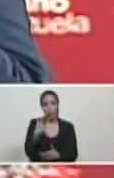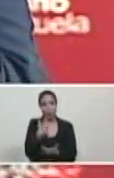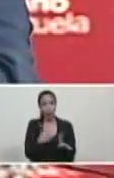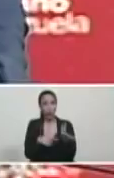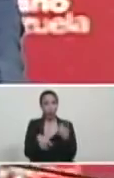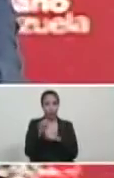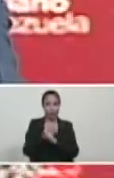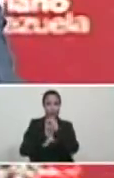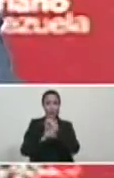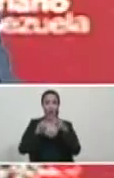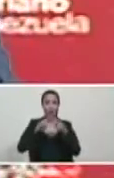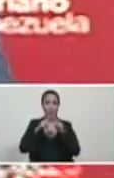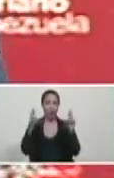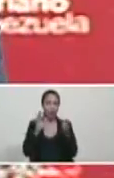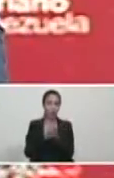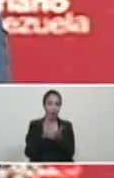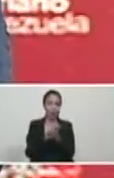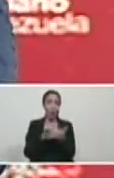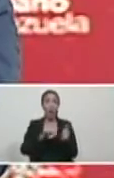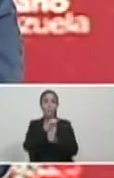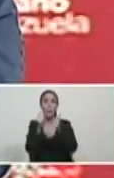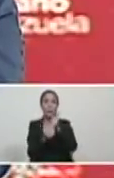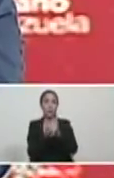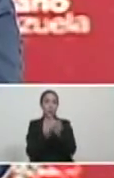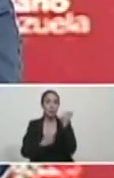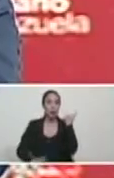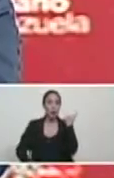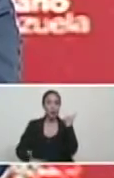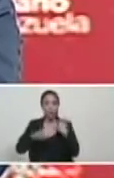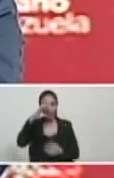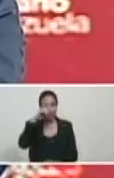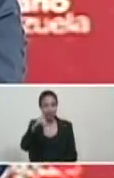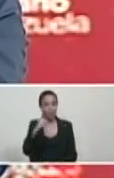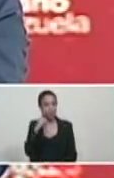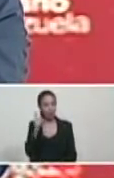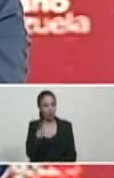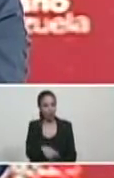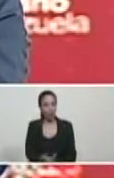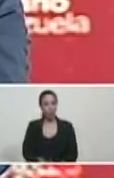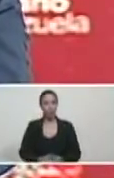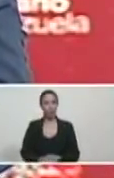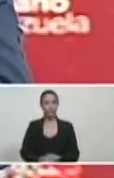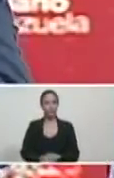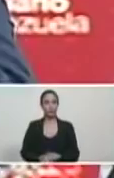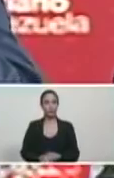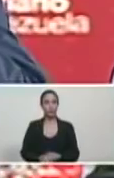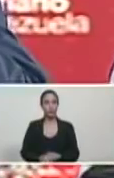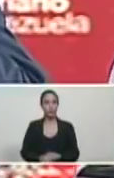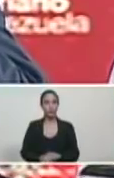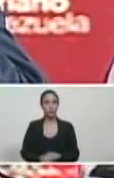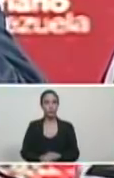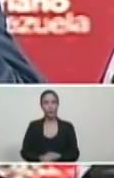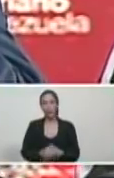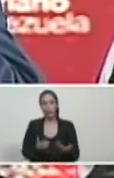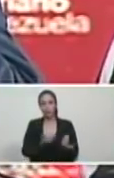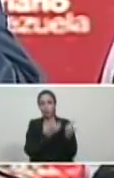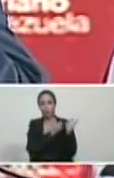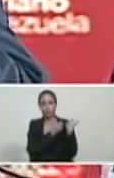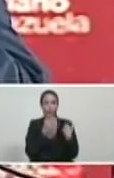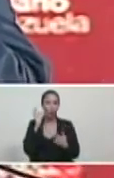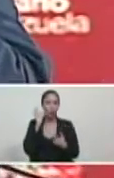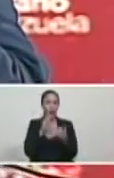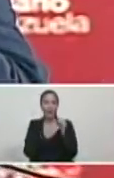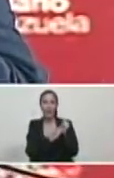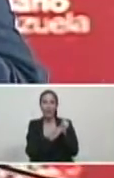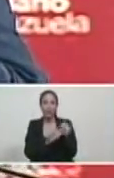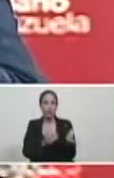paz, reconocer a nuestra vicepresidenta, esa tarea tan importante que asumió una vez más como mujer valiente.